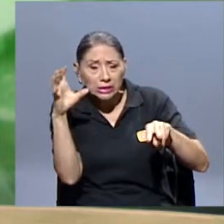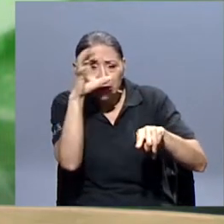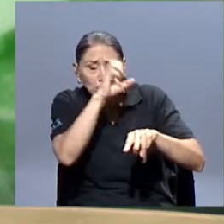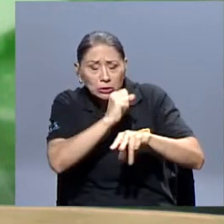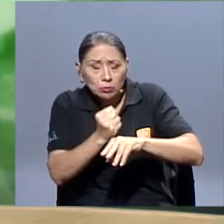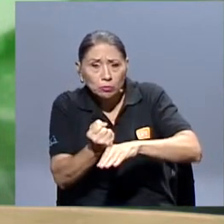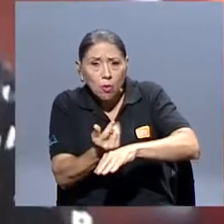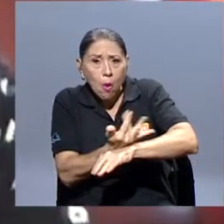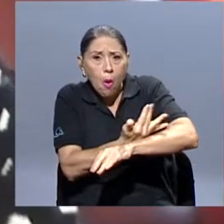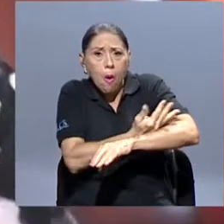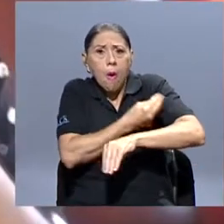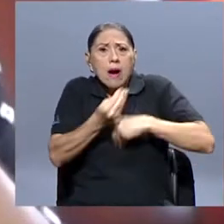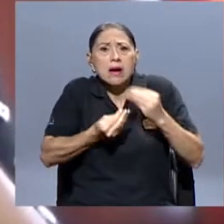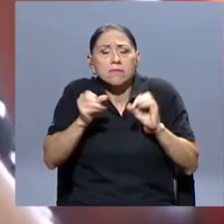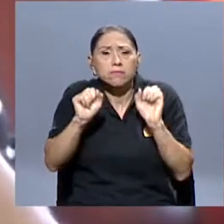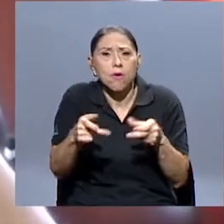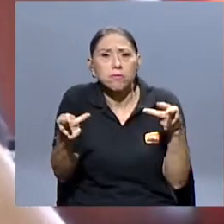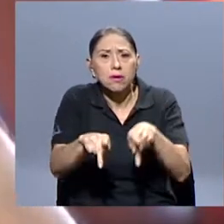Tomás?